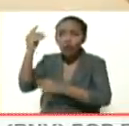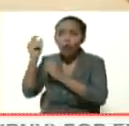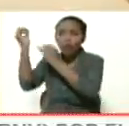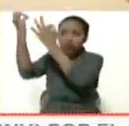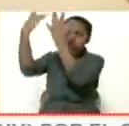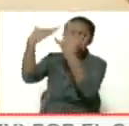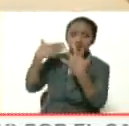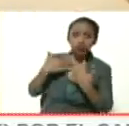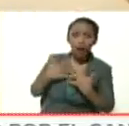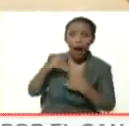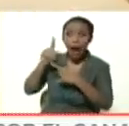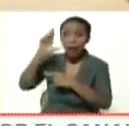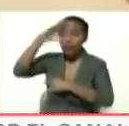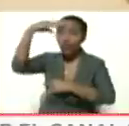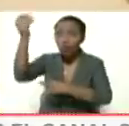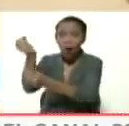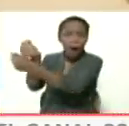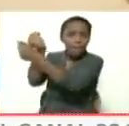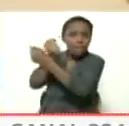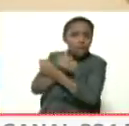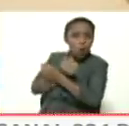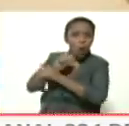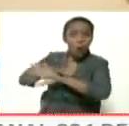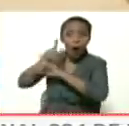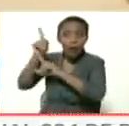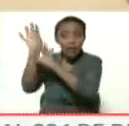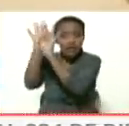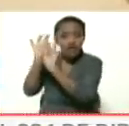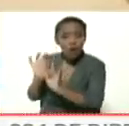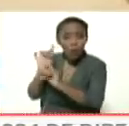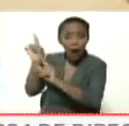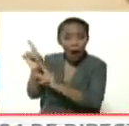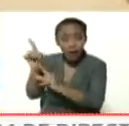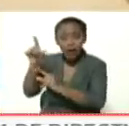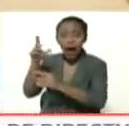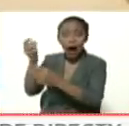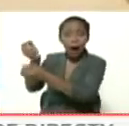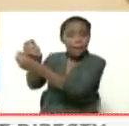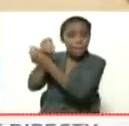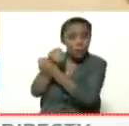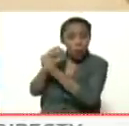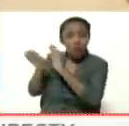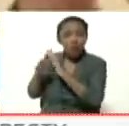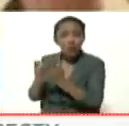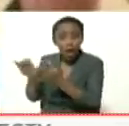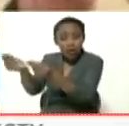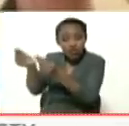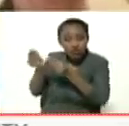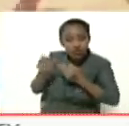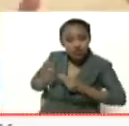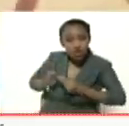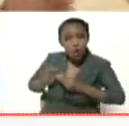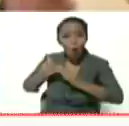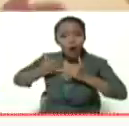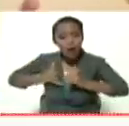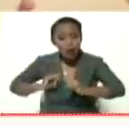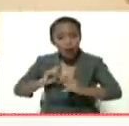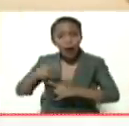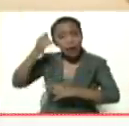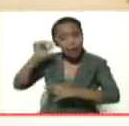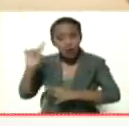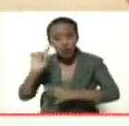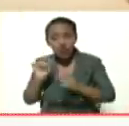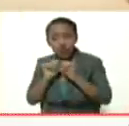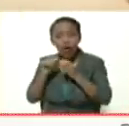un Dios de amor, porque de tal manera amó Dios al mundo, que dio a su Hijo unigénito para que todo aquel que en él cree no se